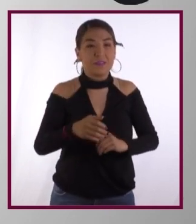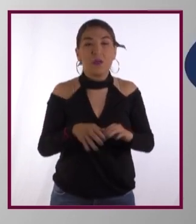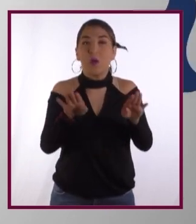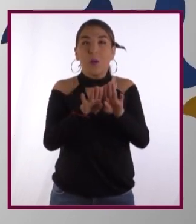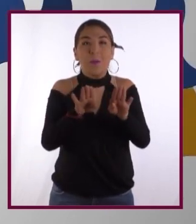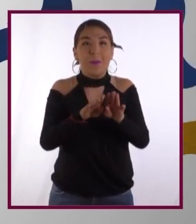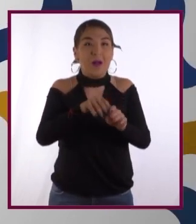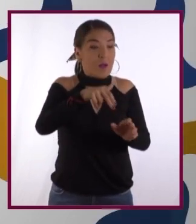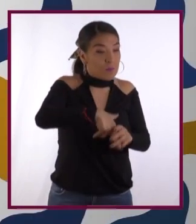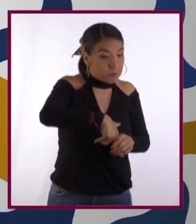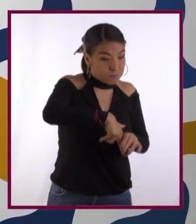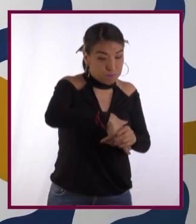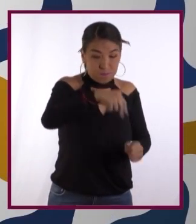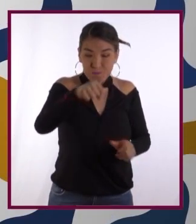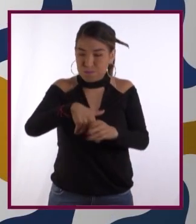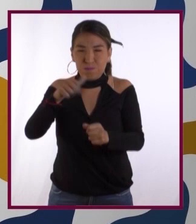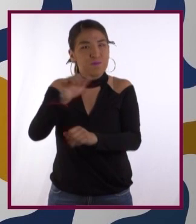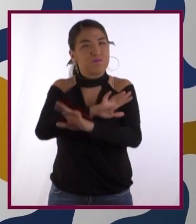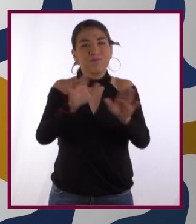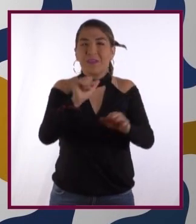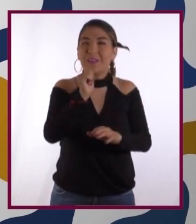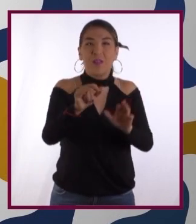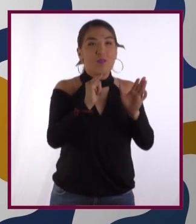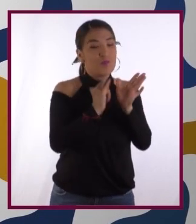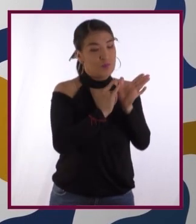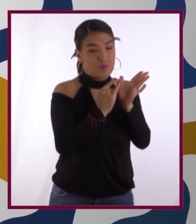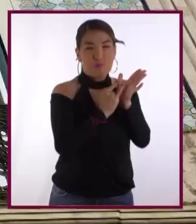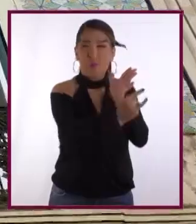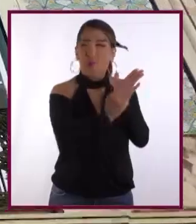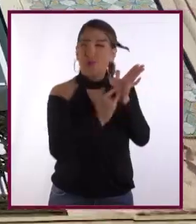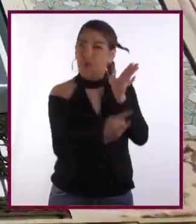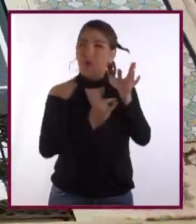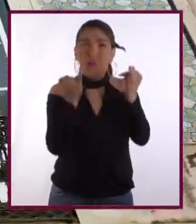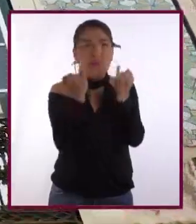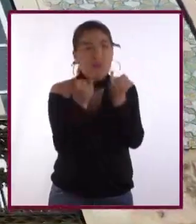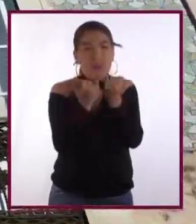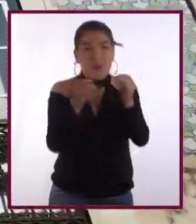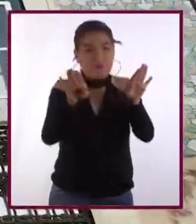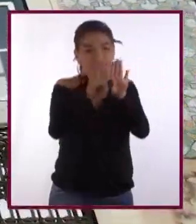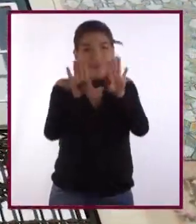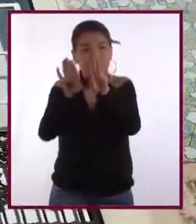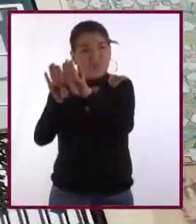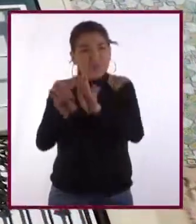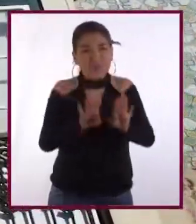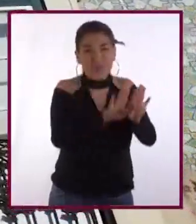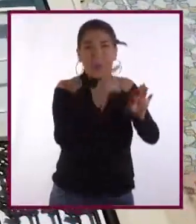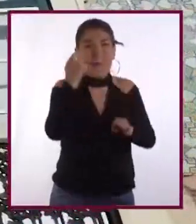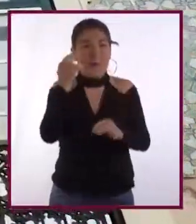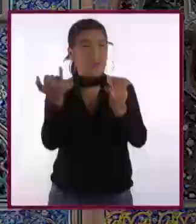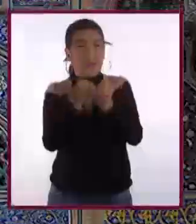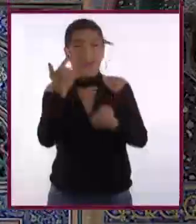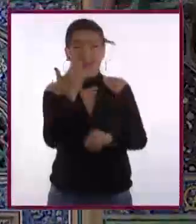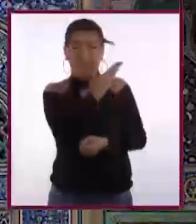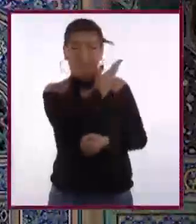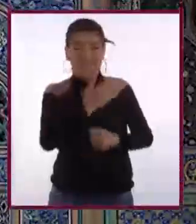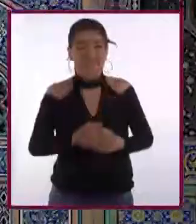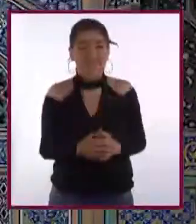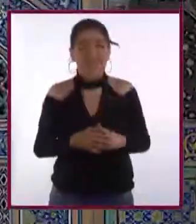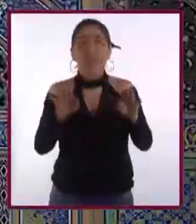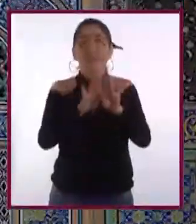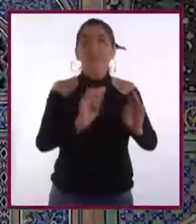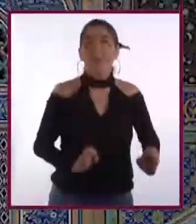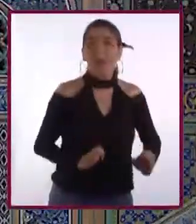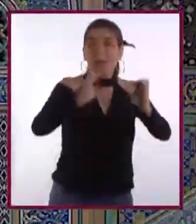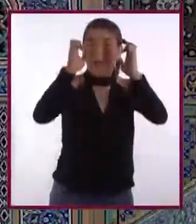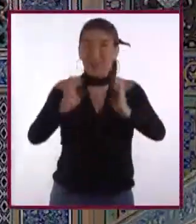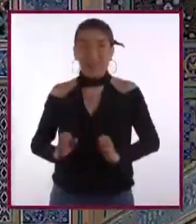figuras geométricas no deje espacios o huecos entre ellas. Acabamos de hablar de cómo las teselaciones las podemos ver en los